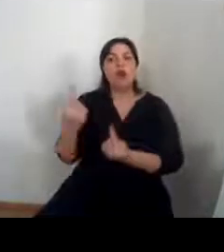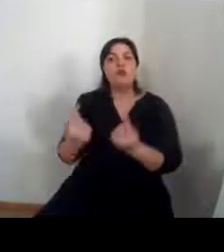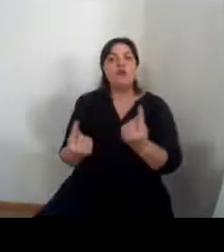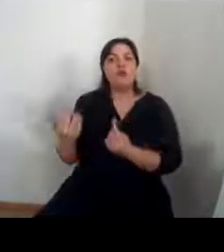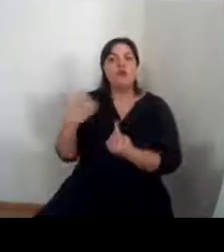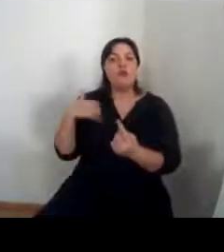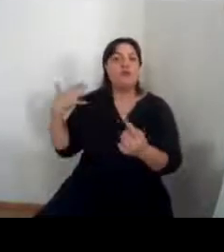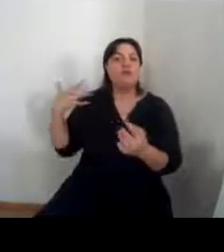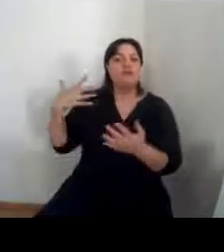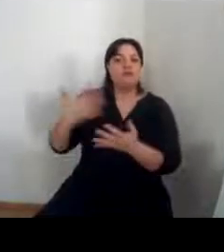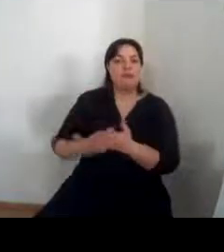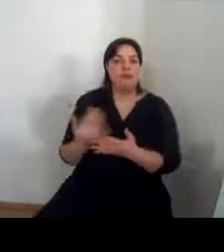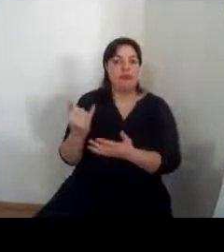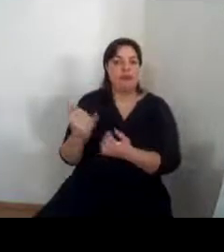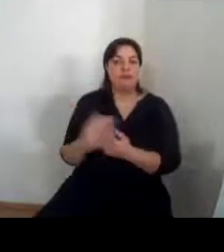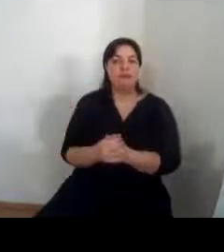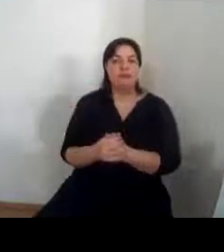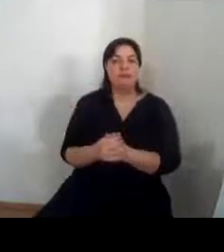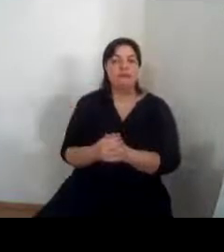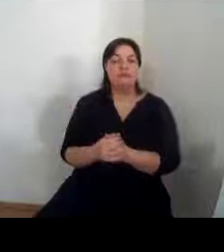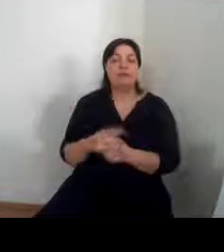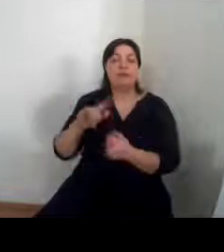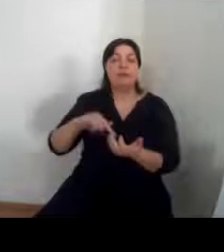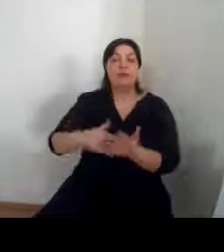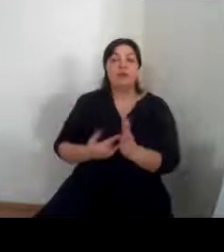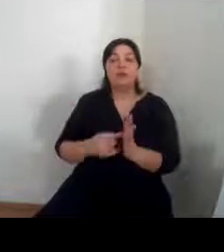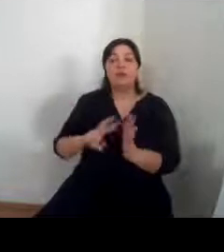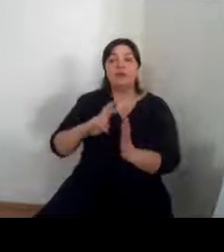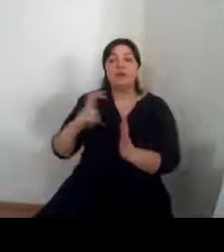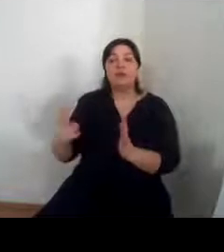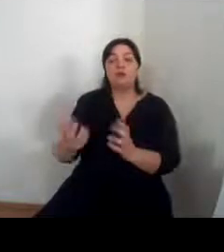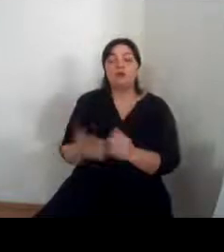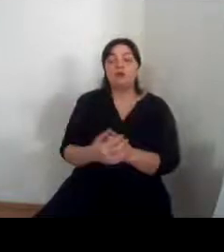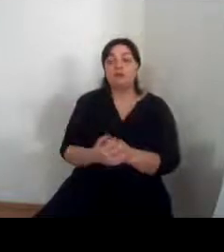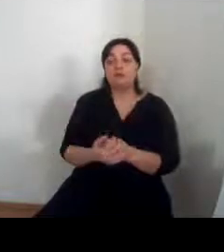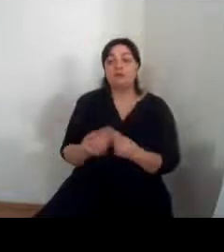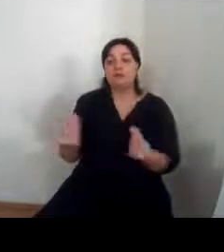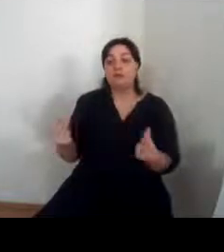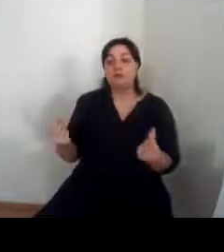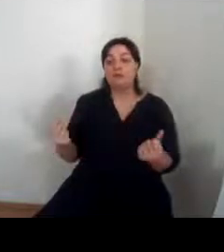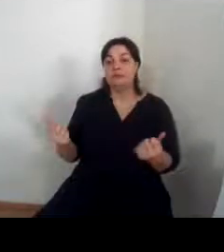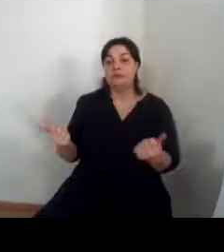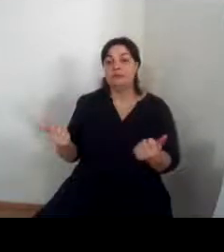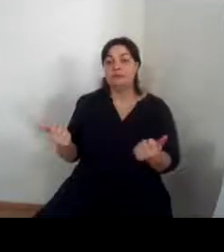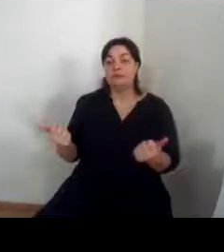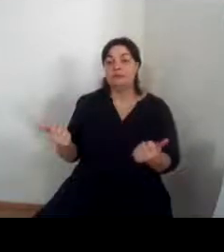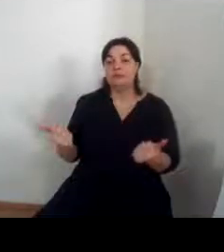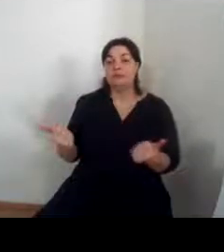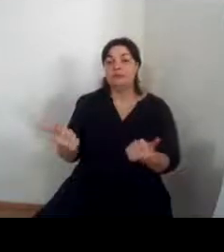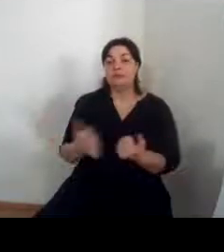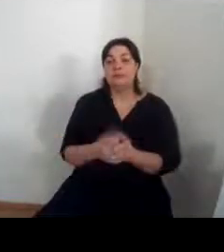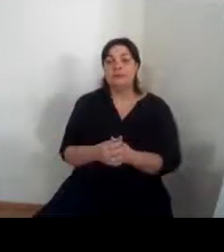una trayectoria y hay otros que tienen, bueno, pues un comienzo